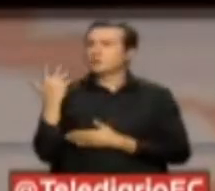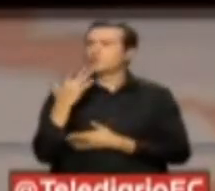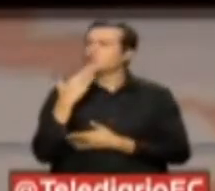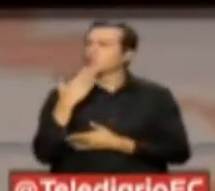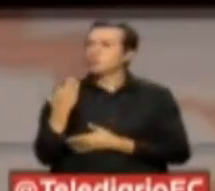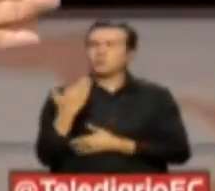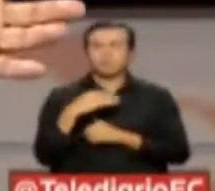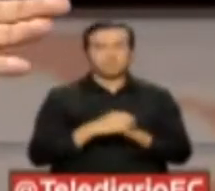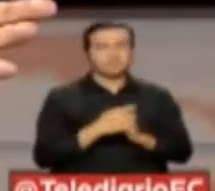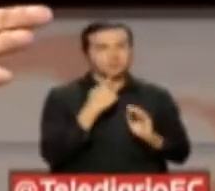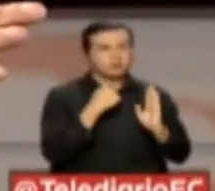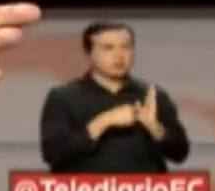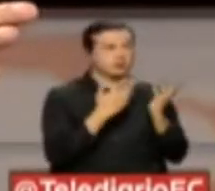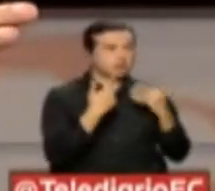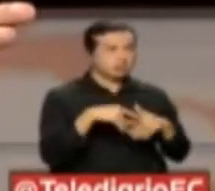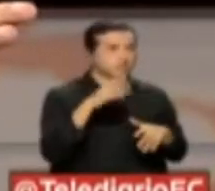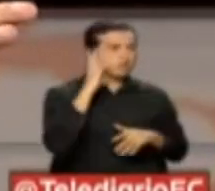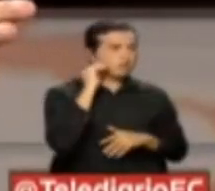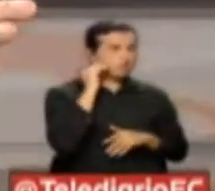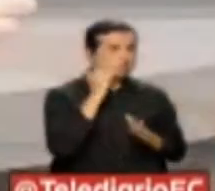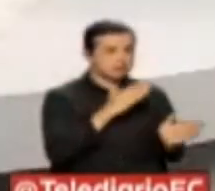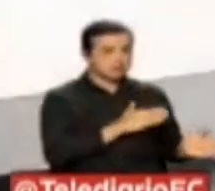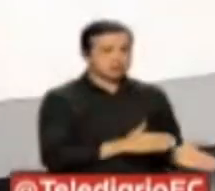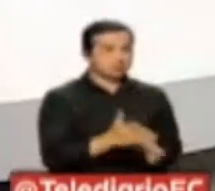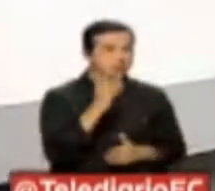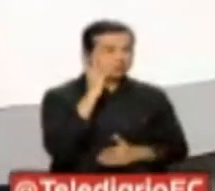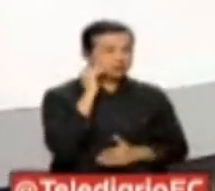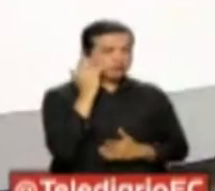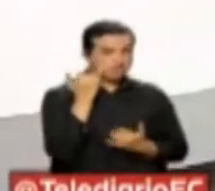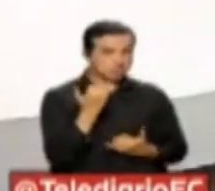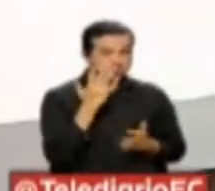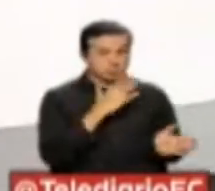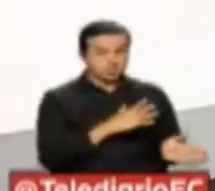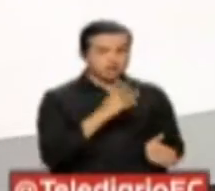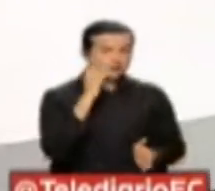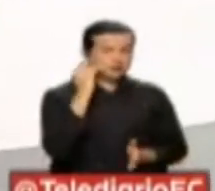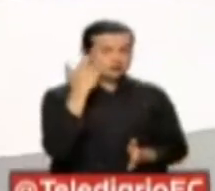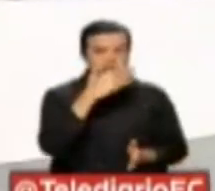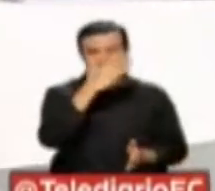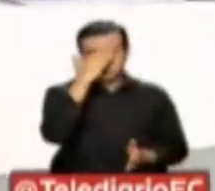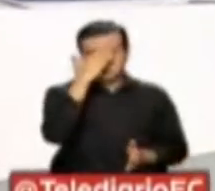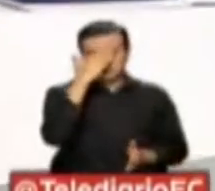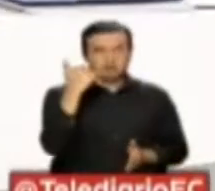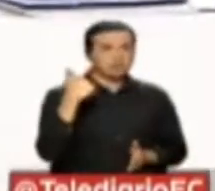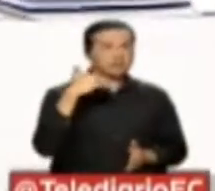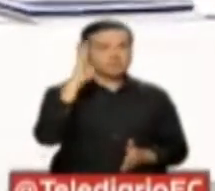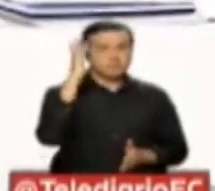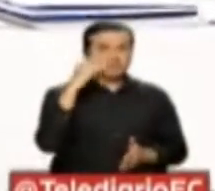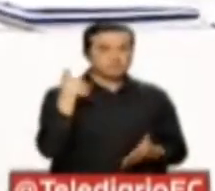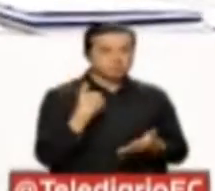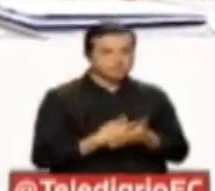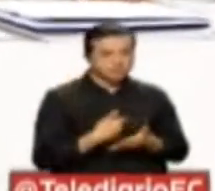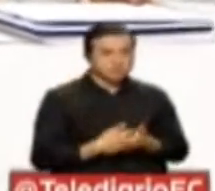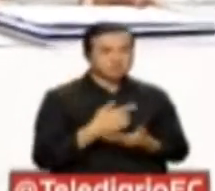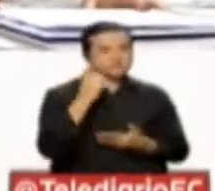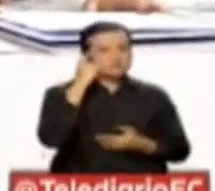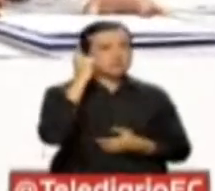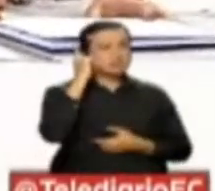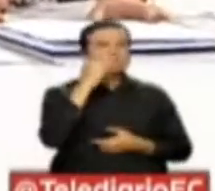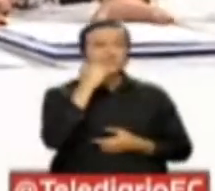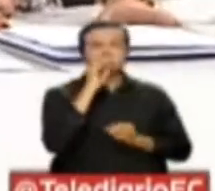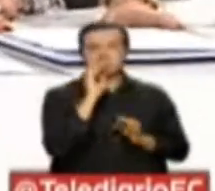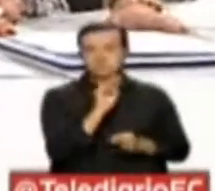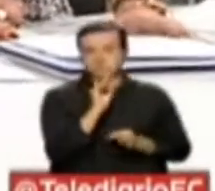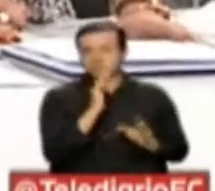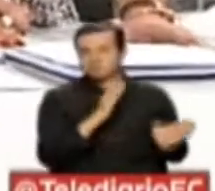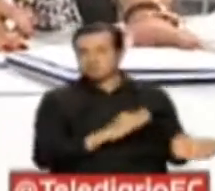mejoraría en que después de esta experiencia después de esta experiencia ya tenemos más más insumos para saber qué es lo correcto hemos